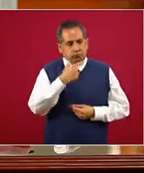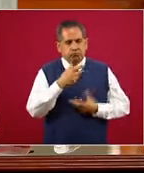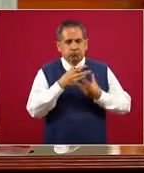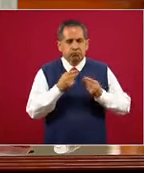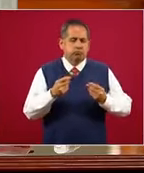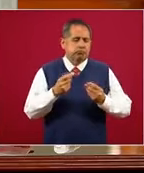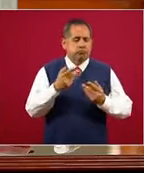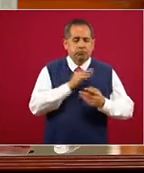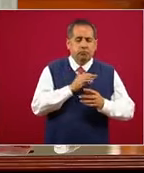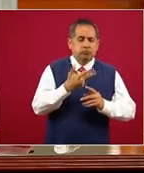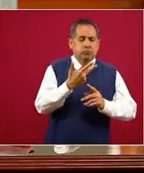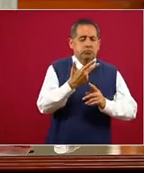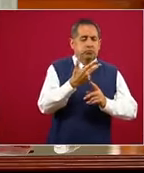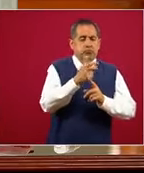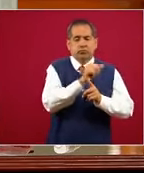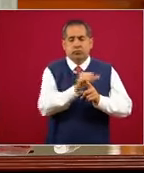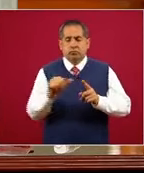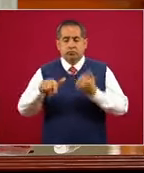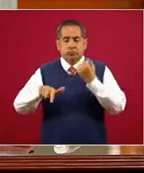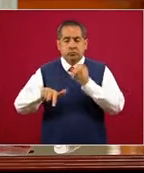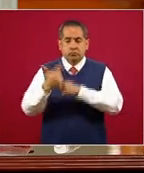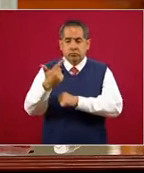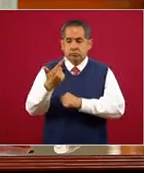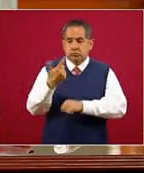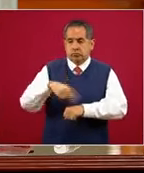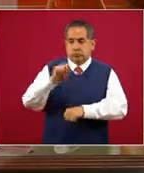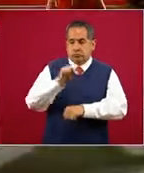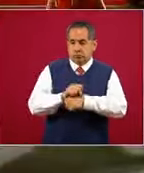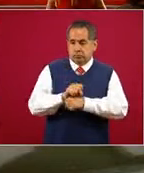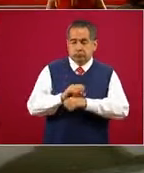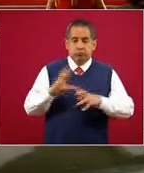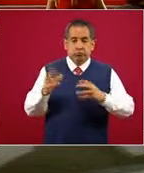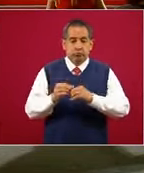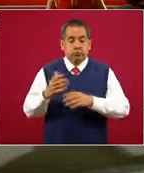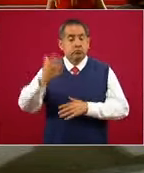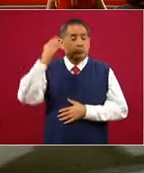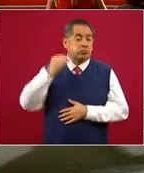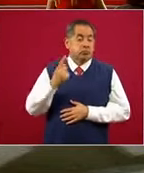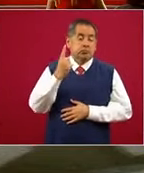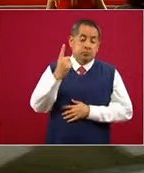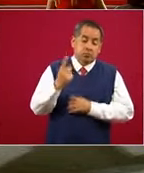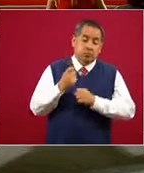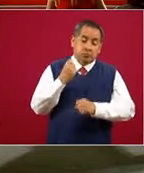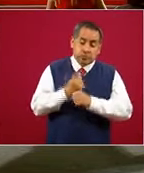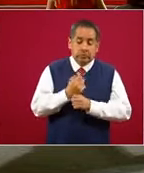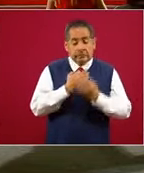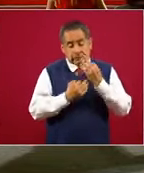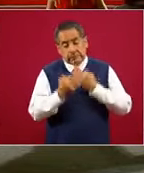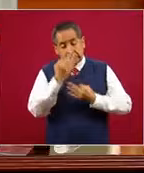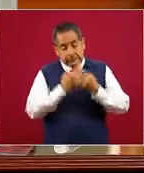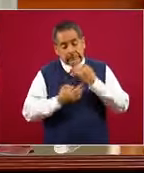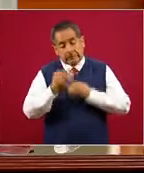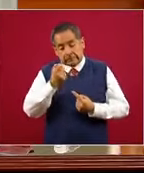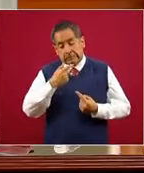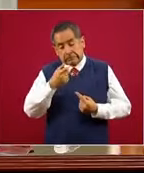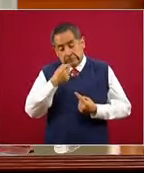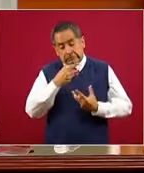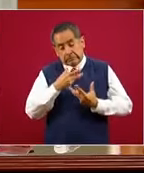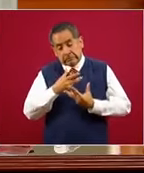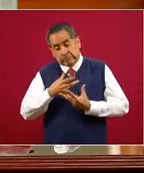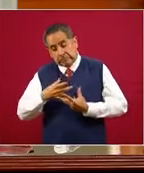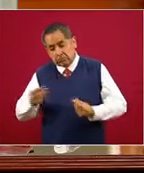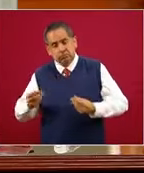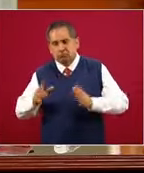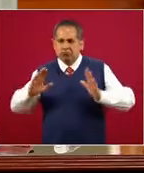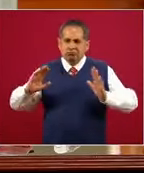de 8 a 12 semanas. Cambiamos de un año de tratamientos prolongados a